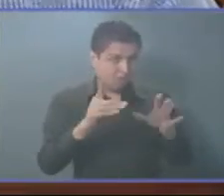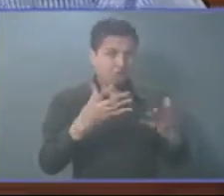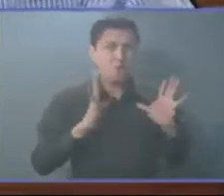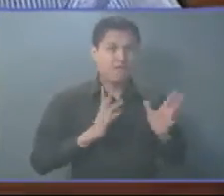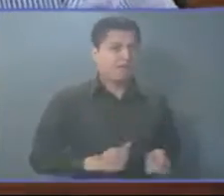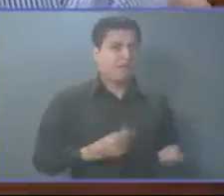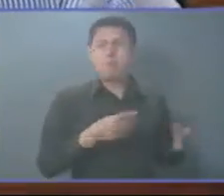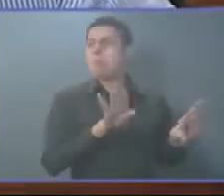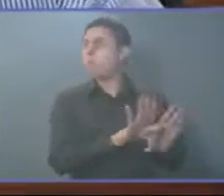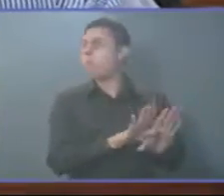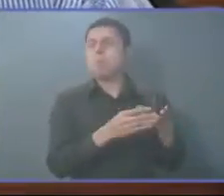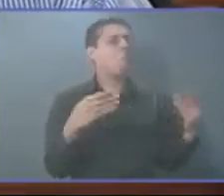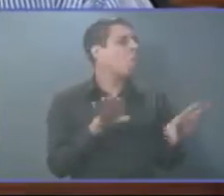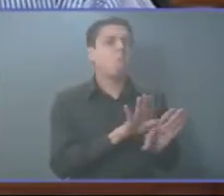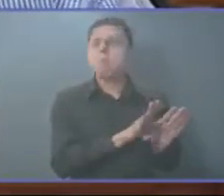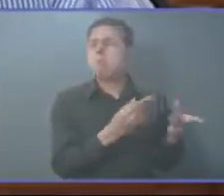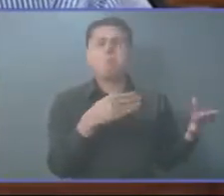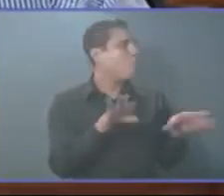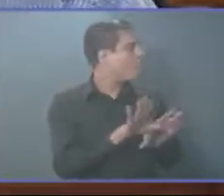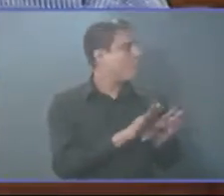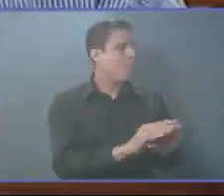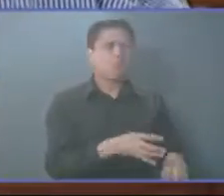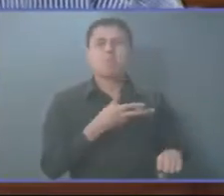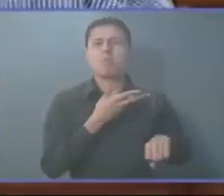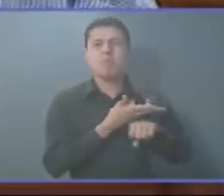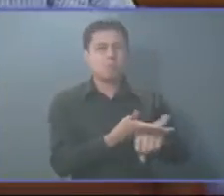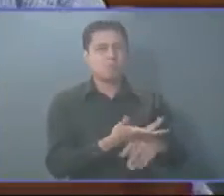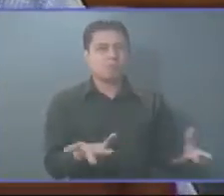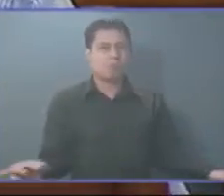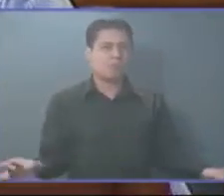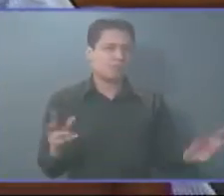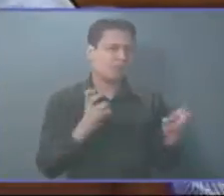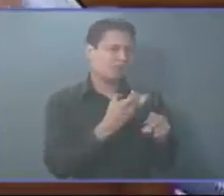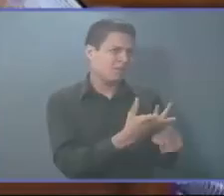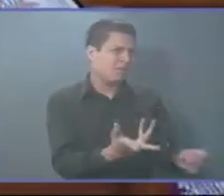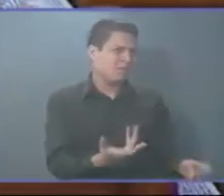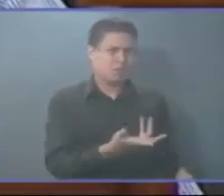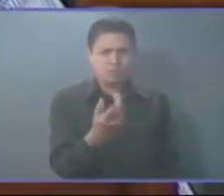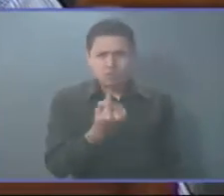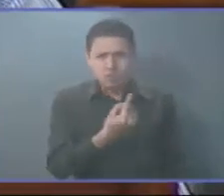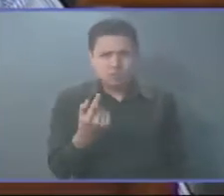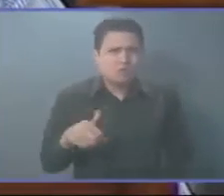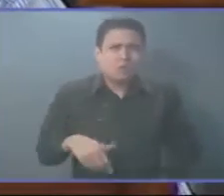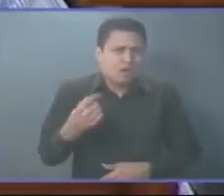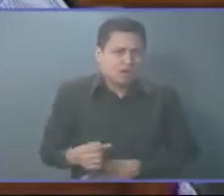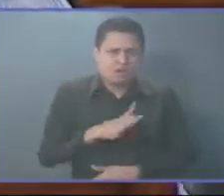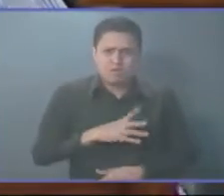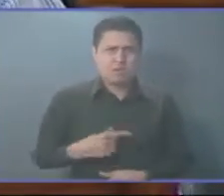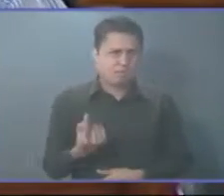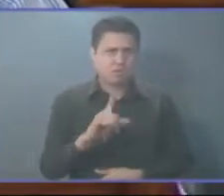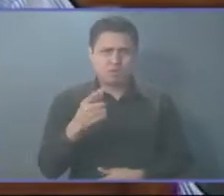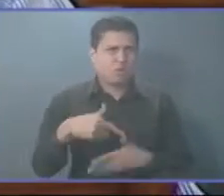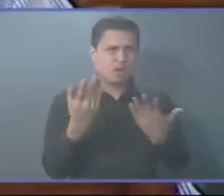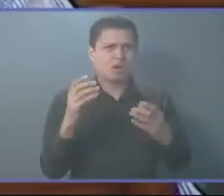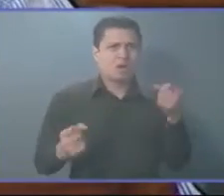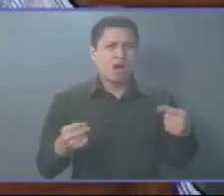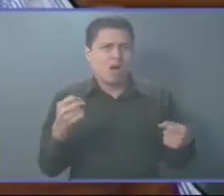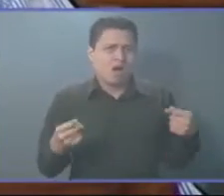el transporte público. La gente necesita moverse, no toda la gente tiene carro. Y por